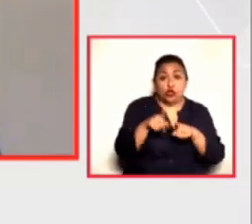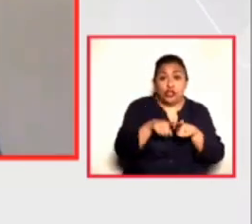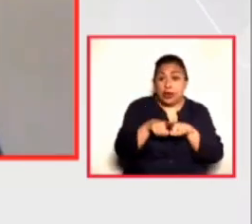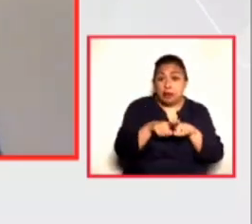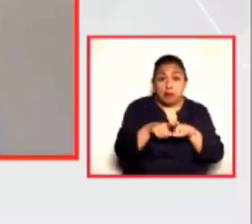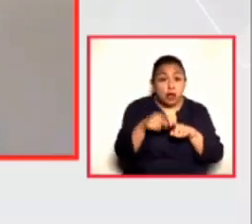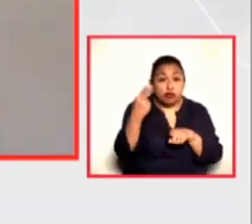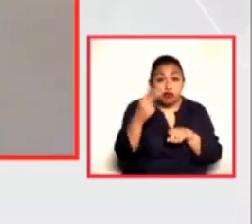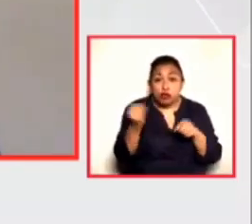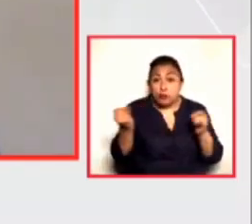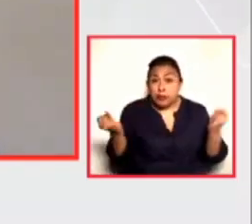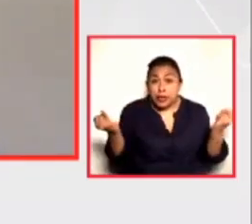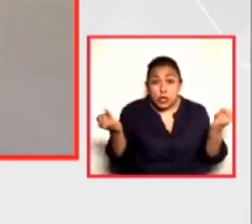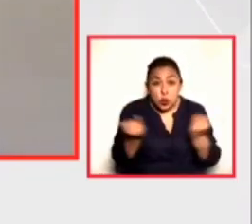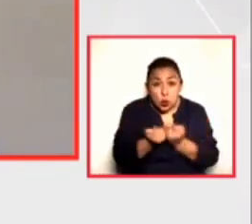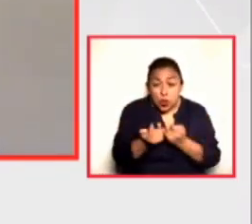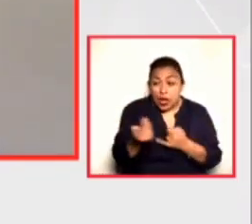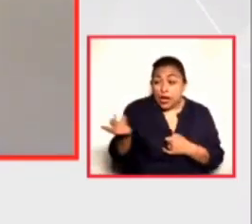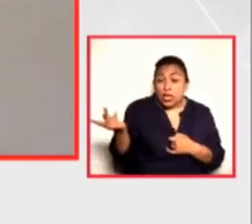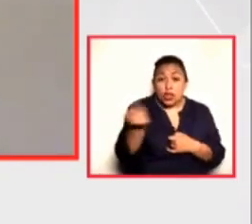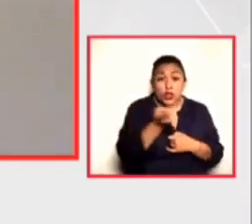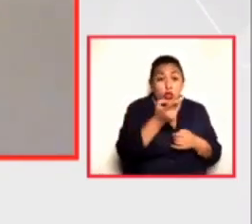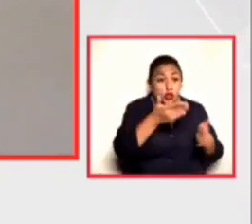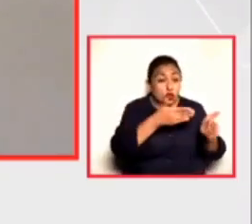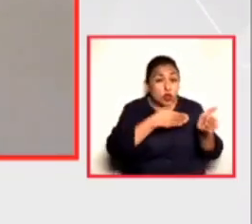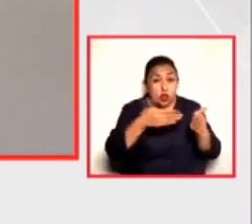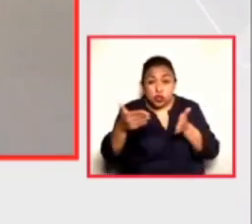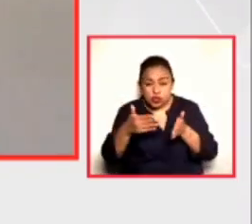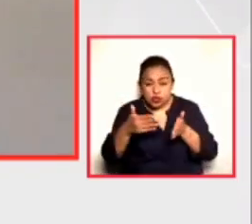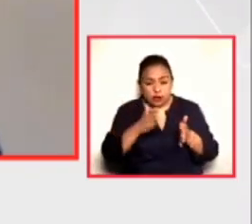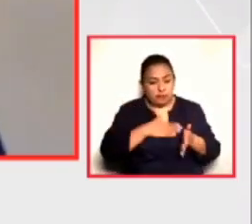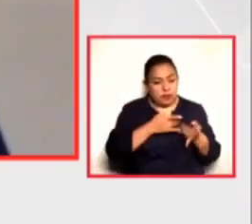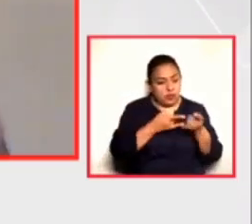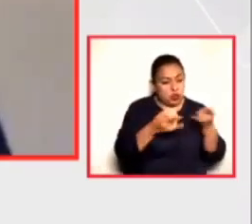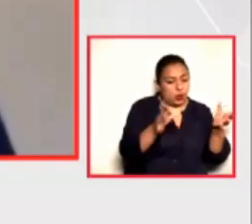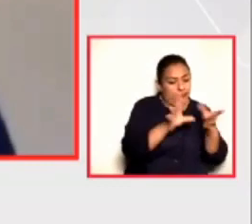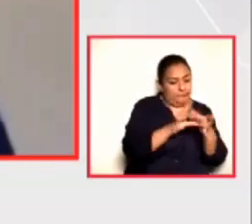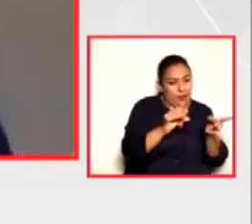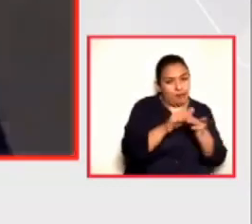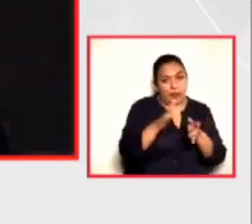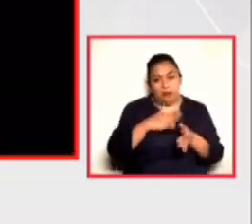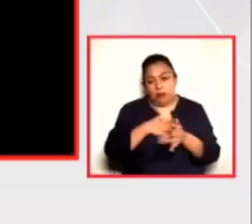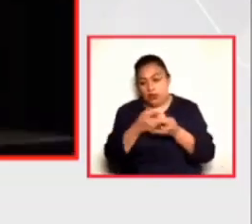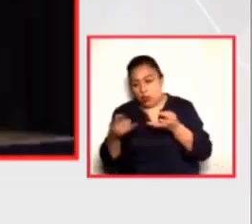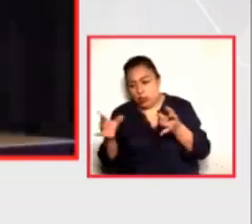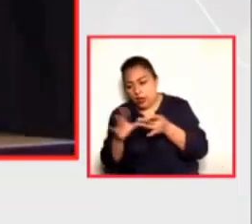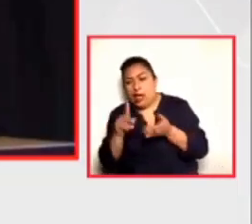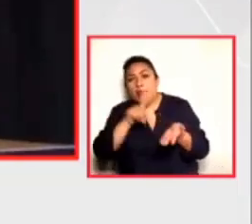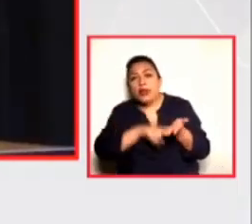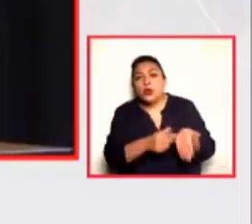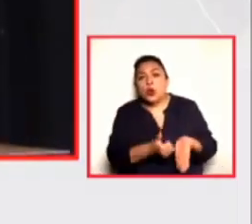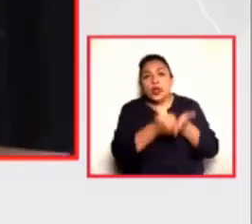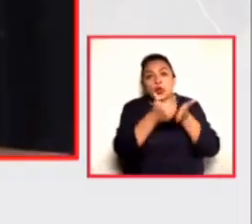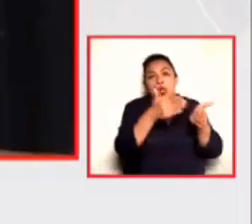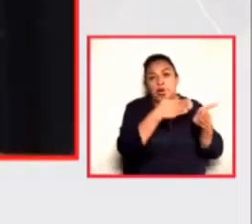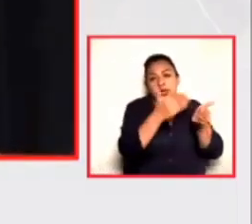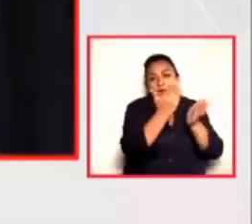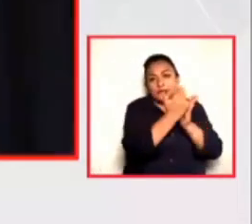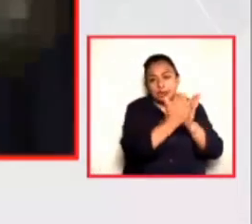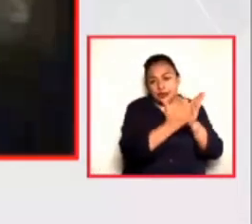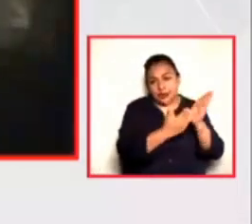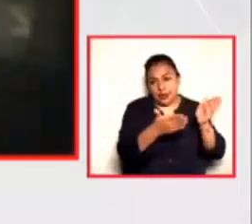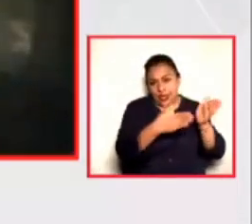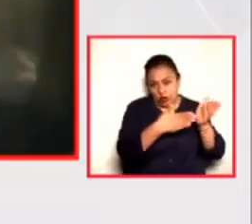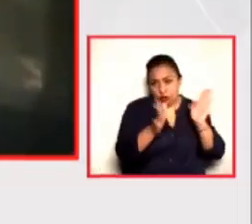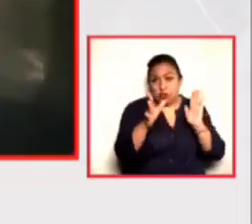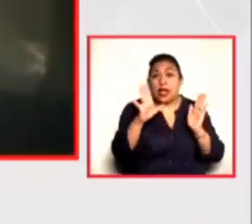que son cocineros, que cuentan su vida a través de recetas de cocina. Hay una metáfora de